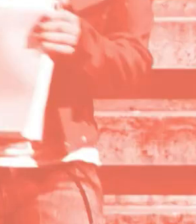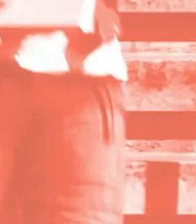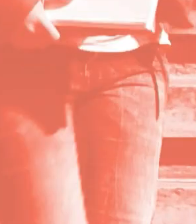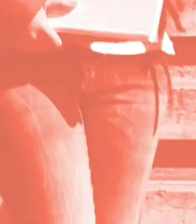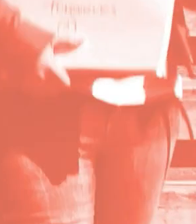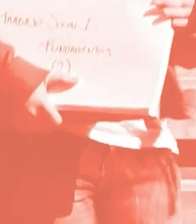¡Gracias!